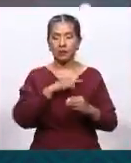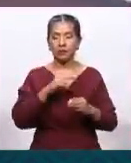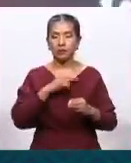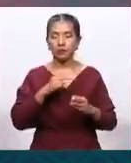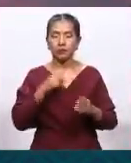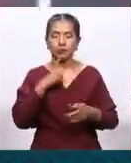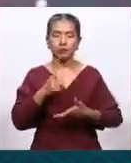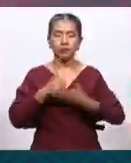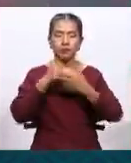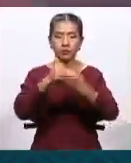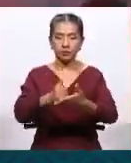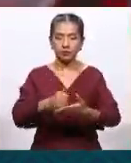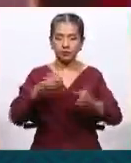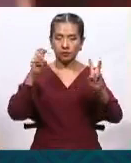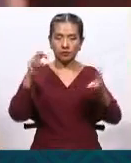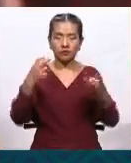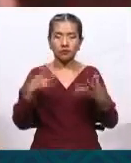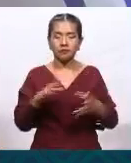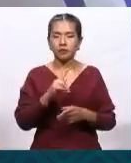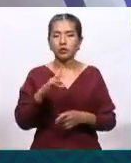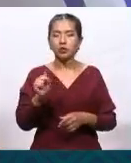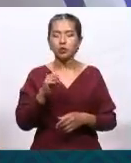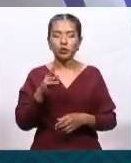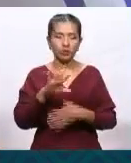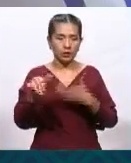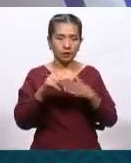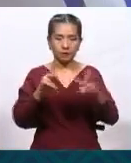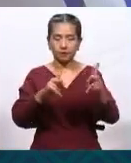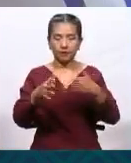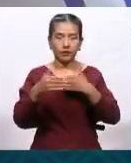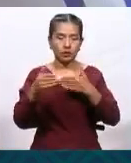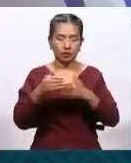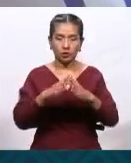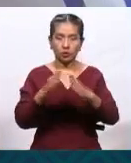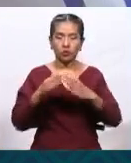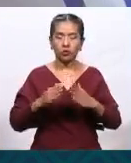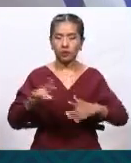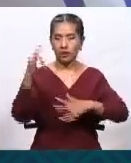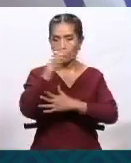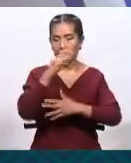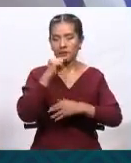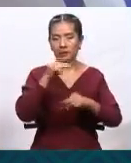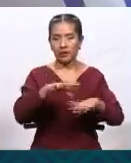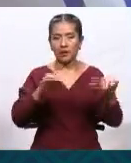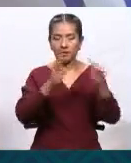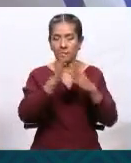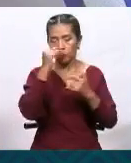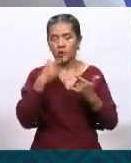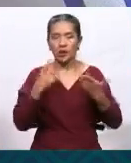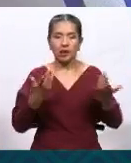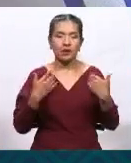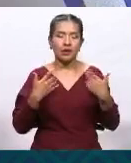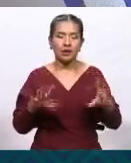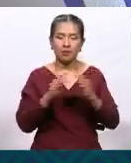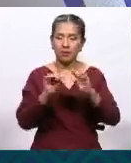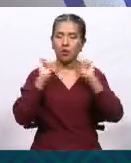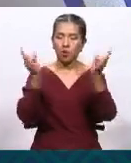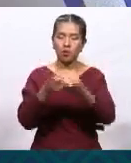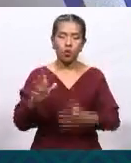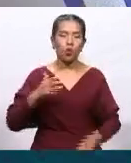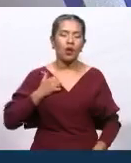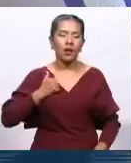recuperación de lo que significa tours urbanos entre la ciudad de La Paz y El Alto. También aclarar que tenemos un grupo de canadienses